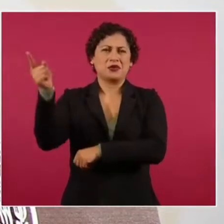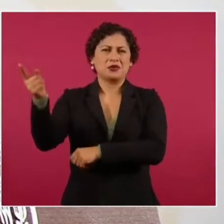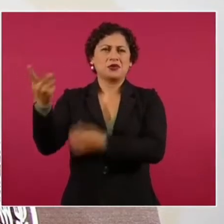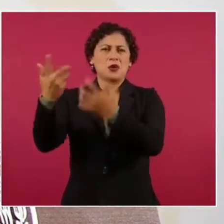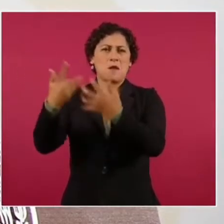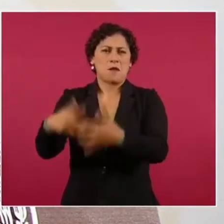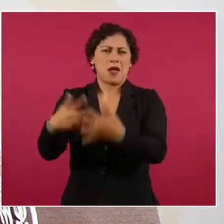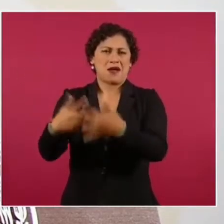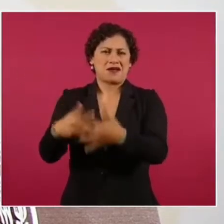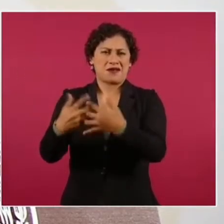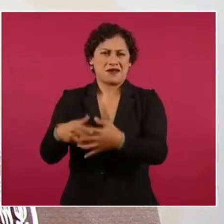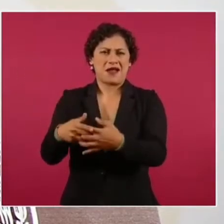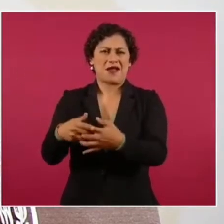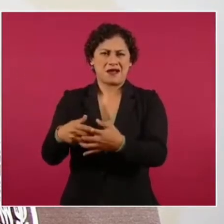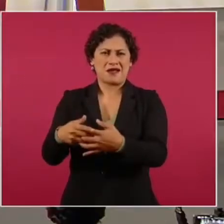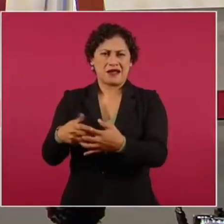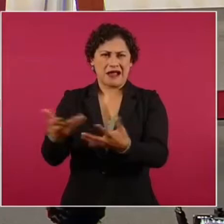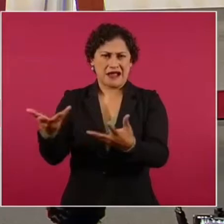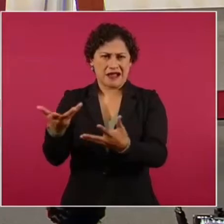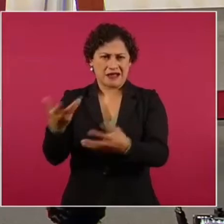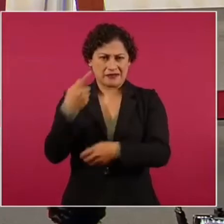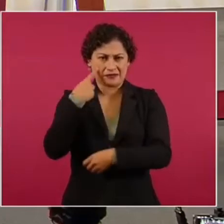A ver,